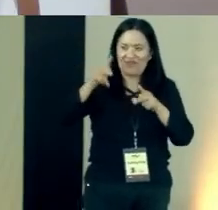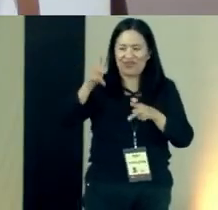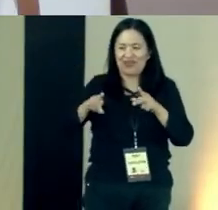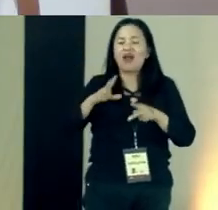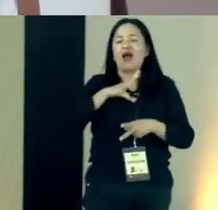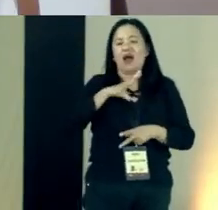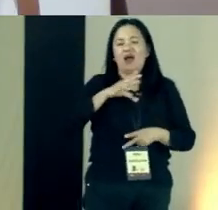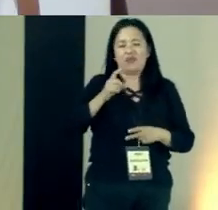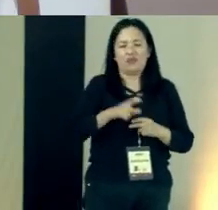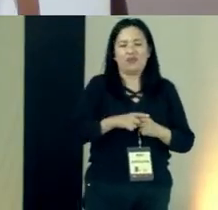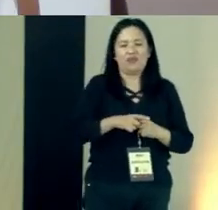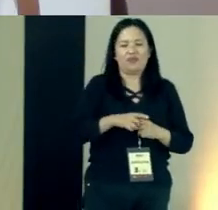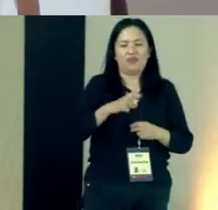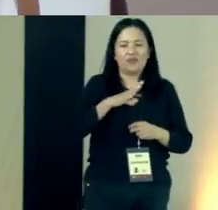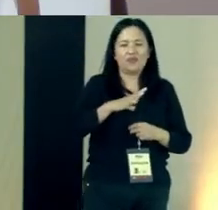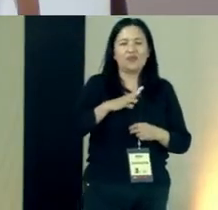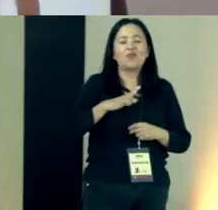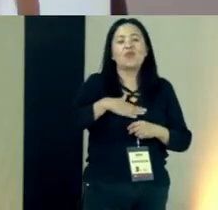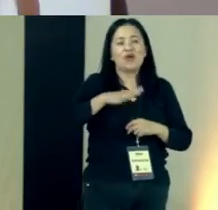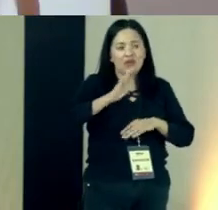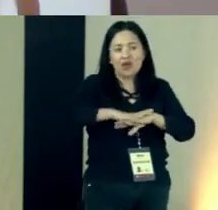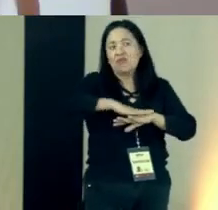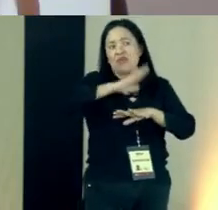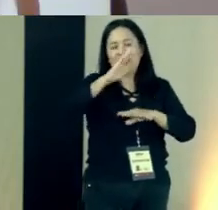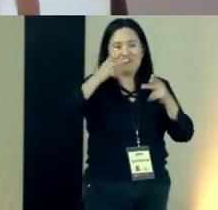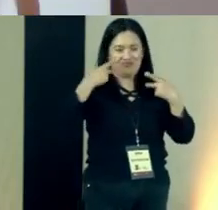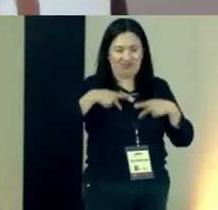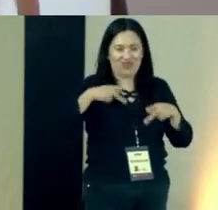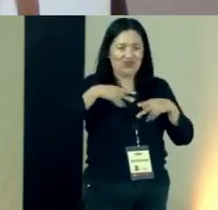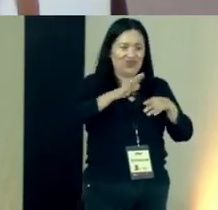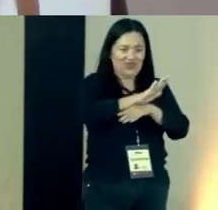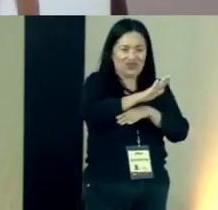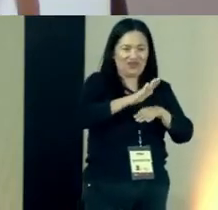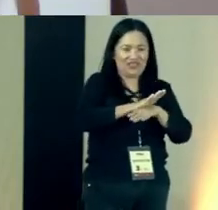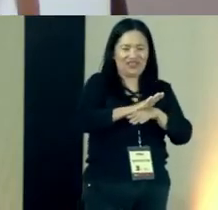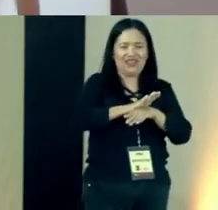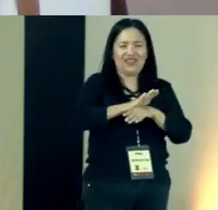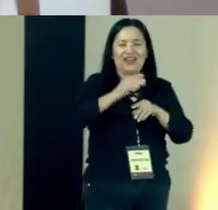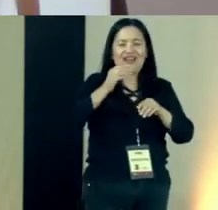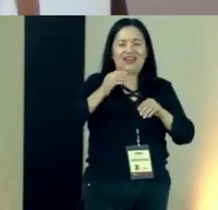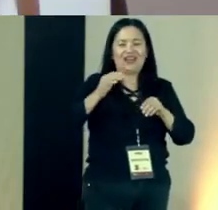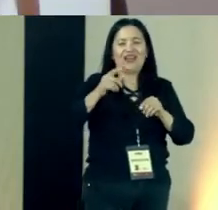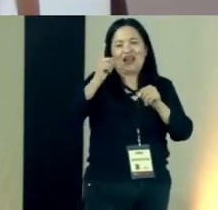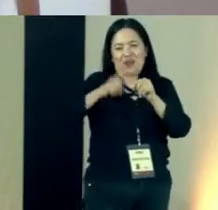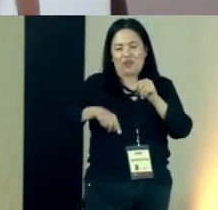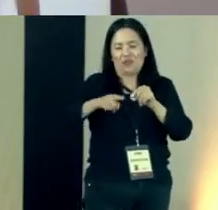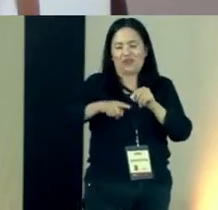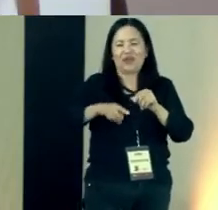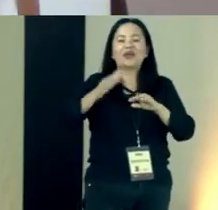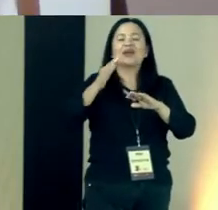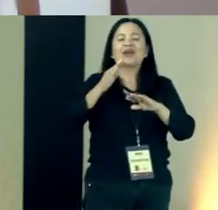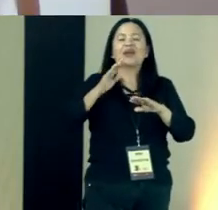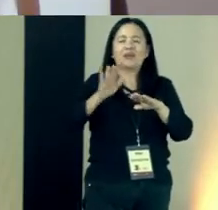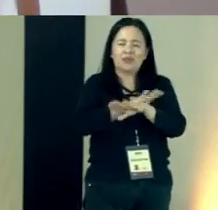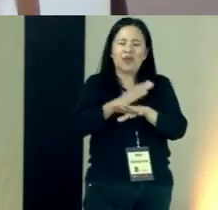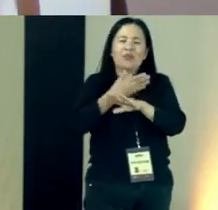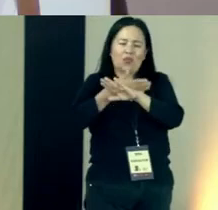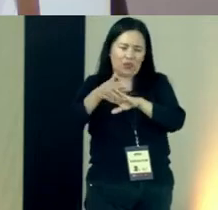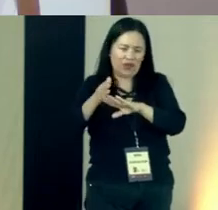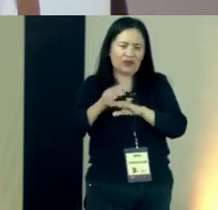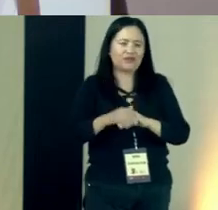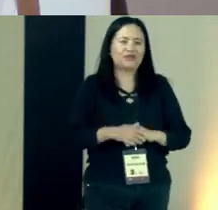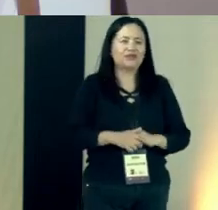muy racista de empezar a blanquear a la población brasileña. Y esa ciencia que sustentaba estas cuestiones tan